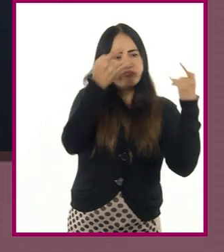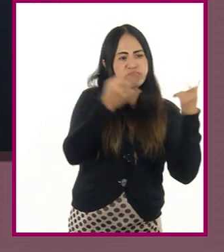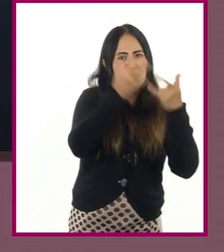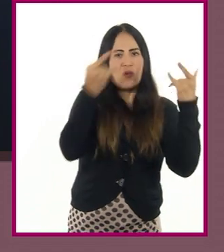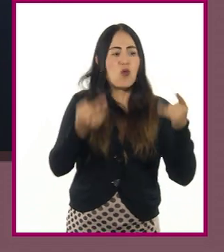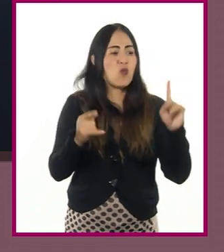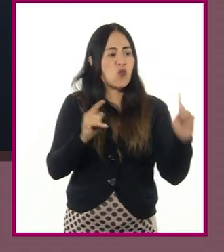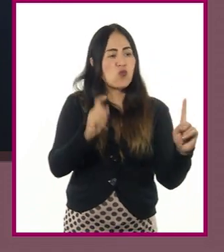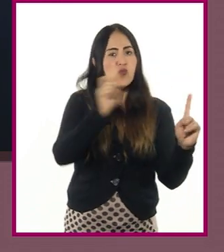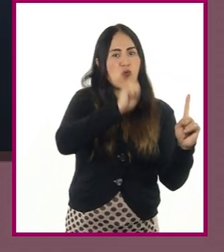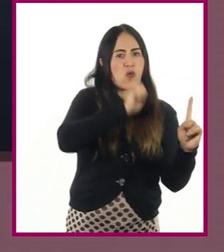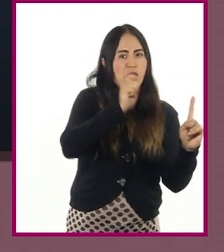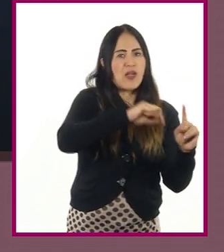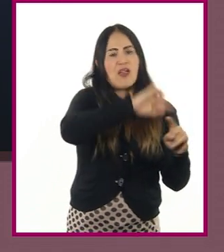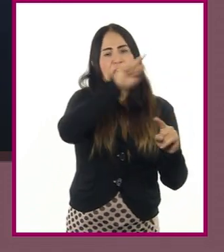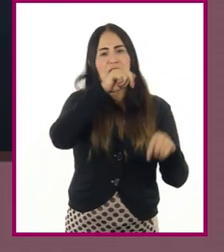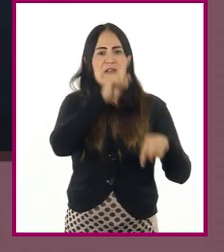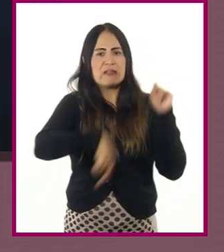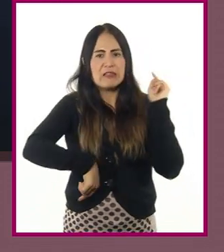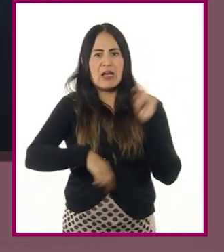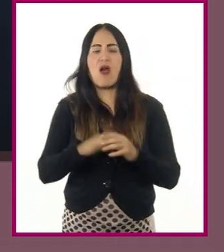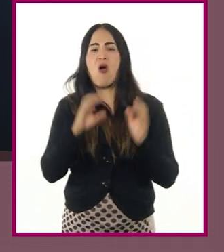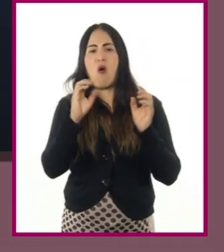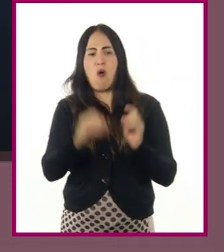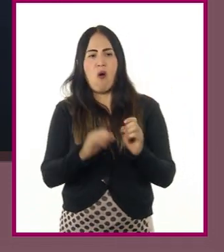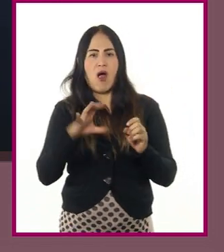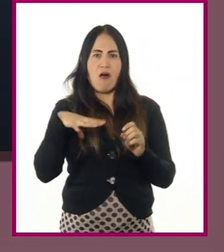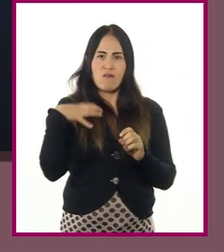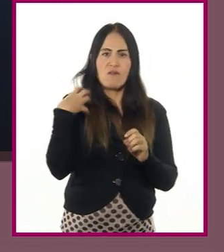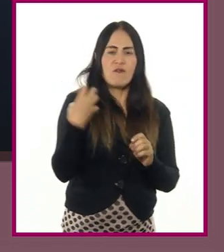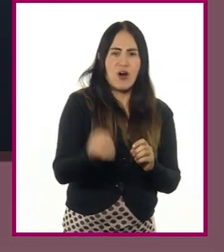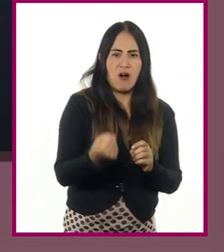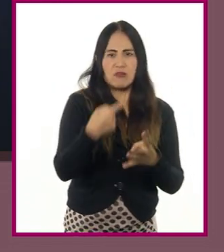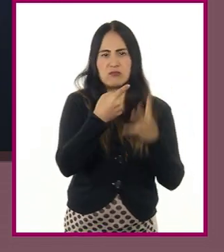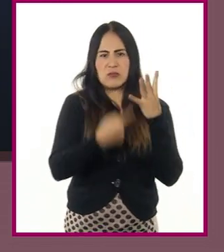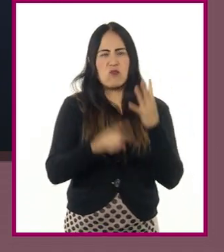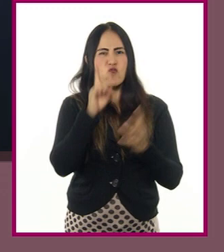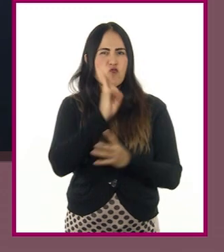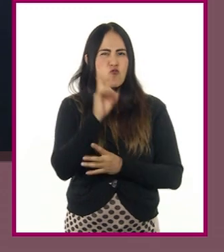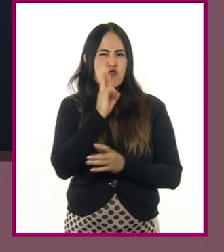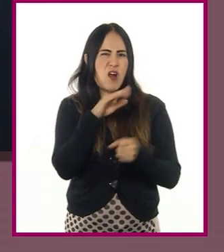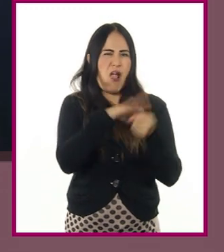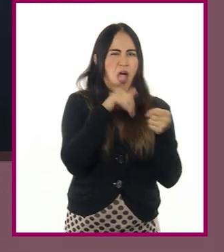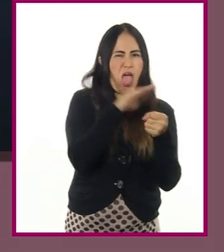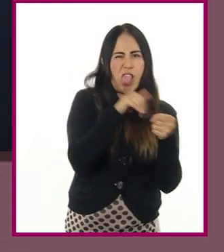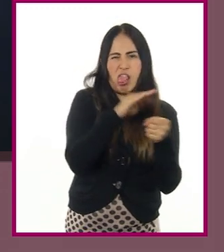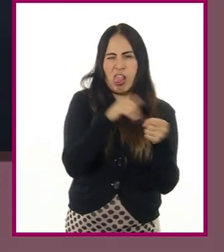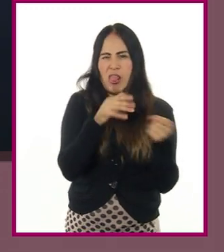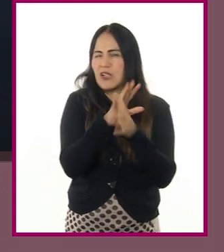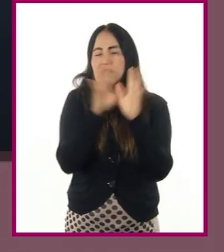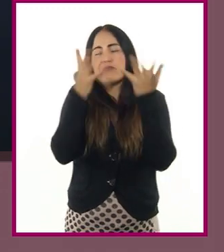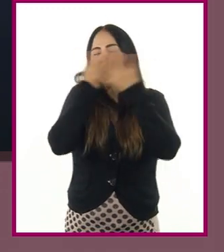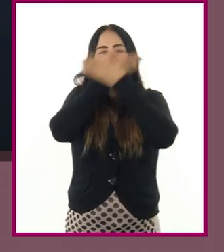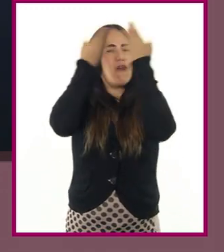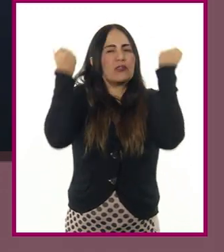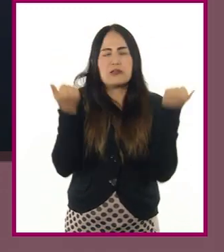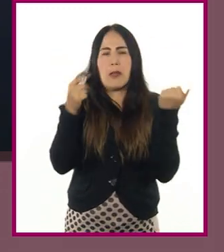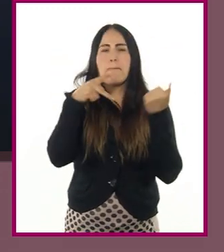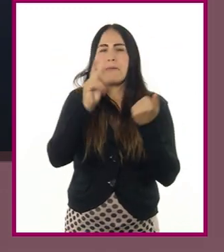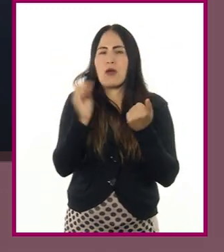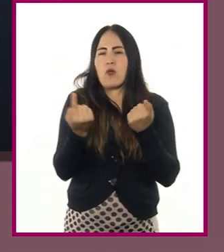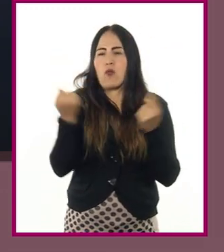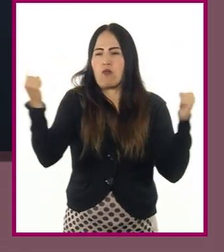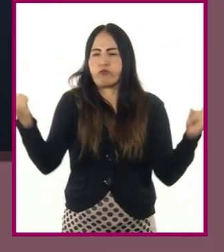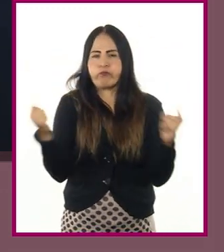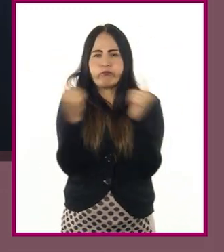una novia a uno, que si se malpasaron con una muchacha en el Sambor de la Fragua. Vayan ustedes a saber, el caso que un día se agarraron a pedradas.